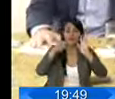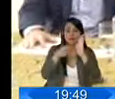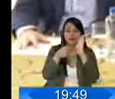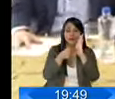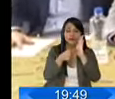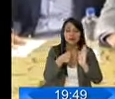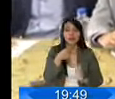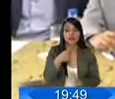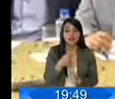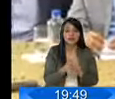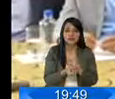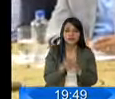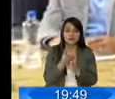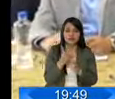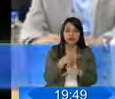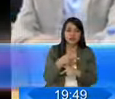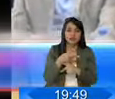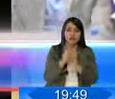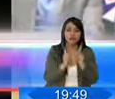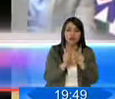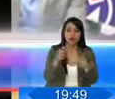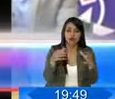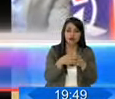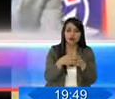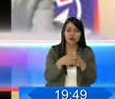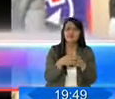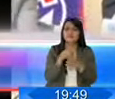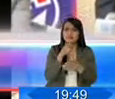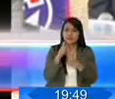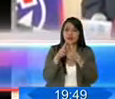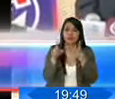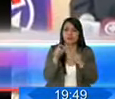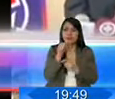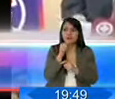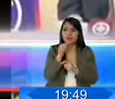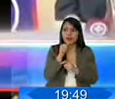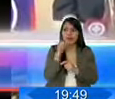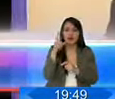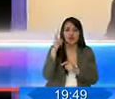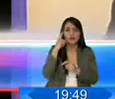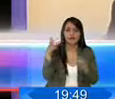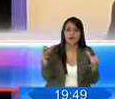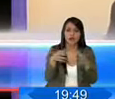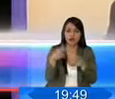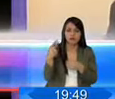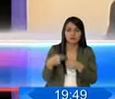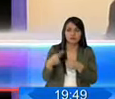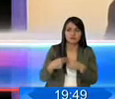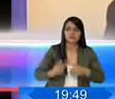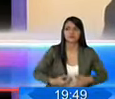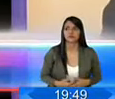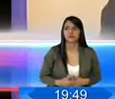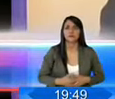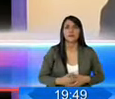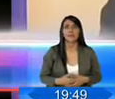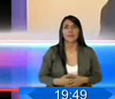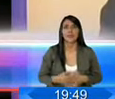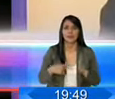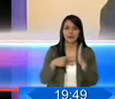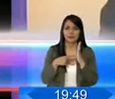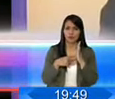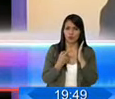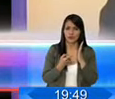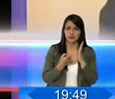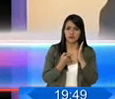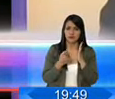impuestos, indicó que creará un consejo consultivo integrado por empresa privada y gobierno. En el cual tratemos acerca de los tributos, sobre